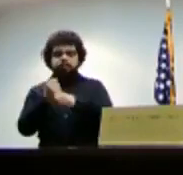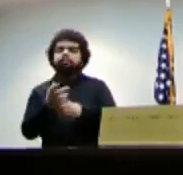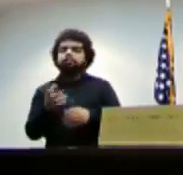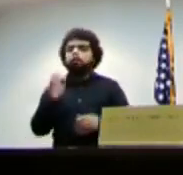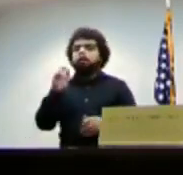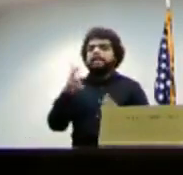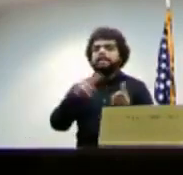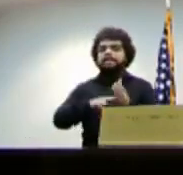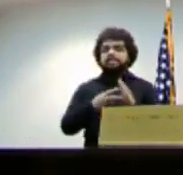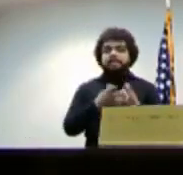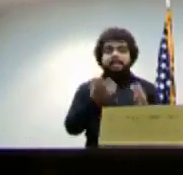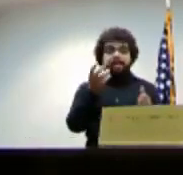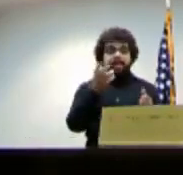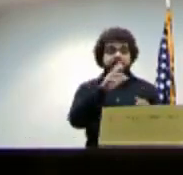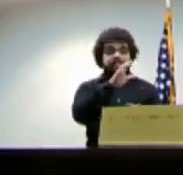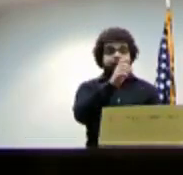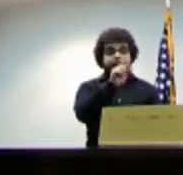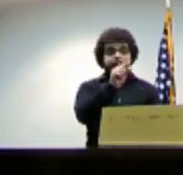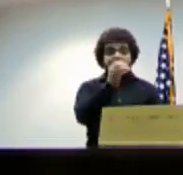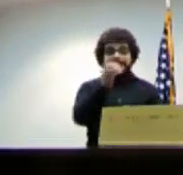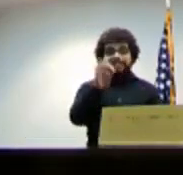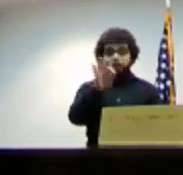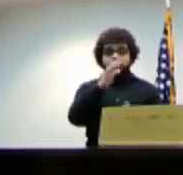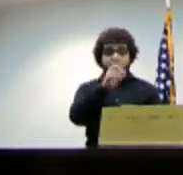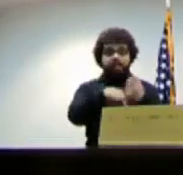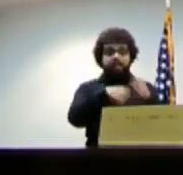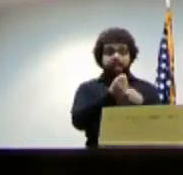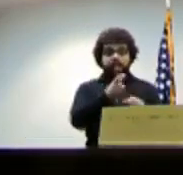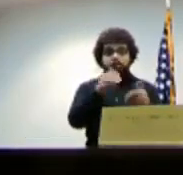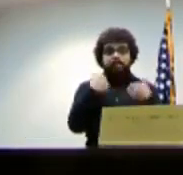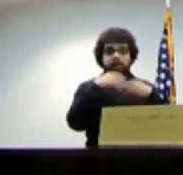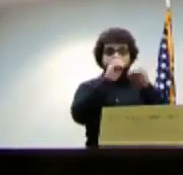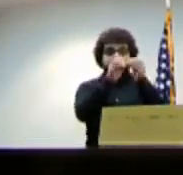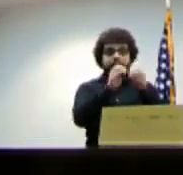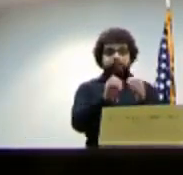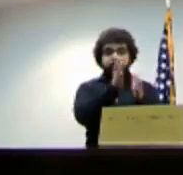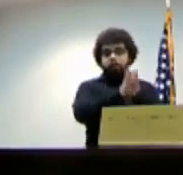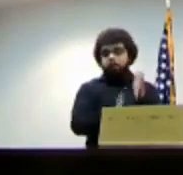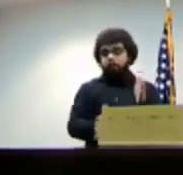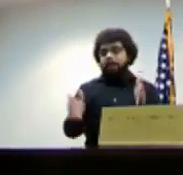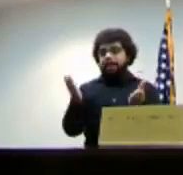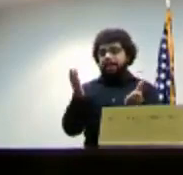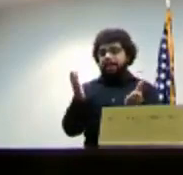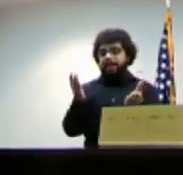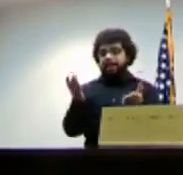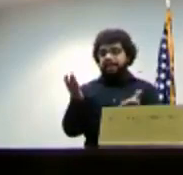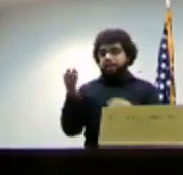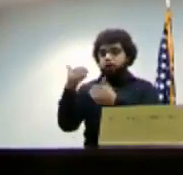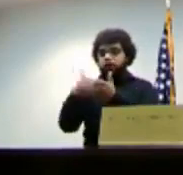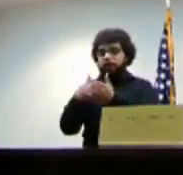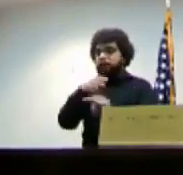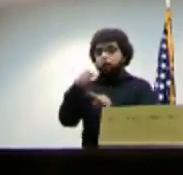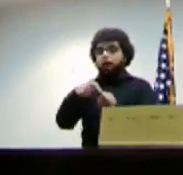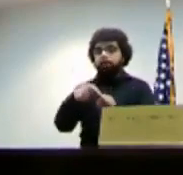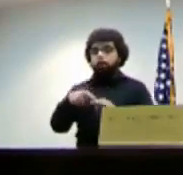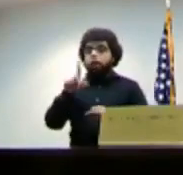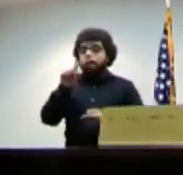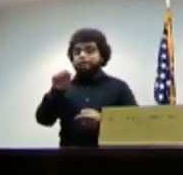una reparación para hacerlo ahí, la próxima sería en el 2014. Eso es correcto, pero